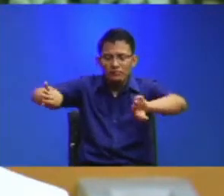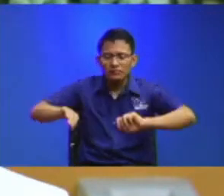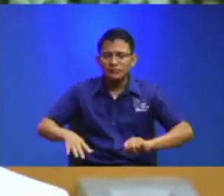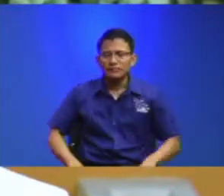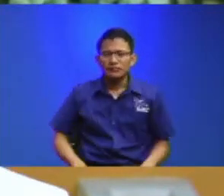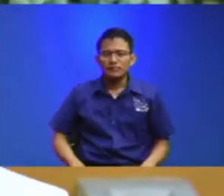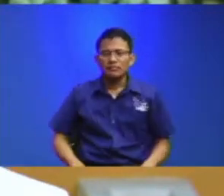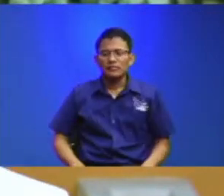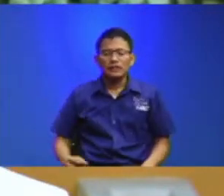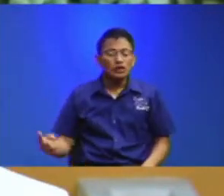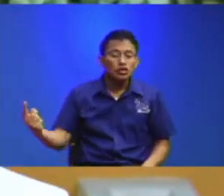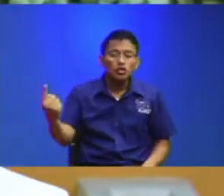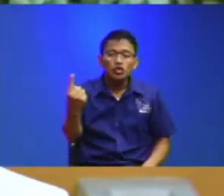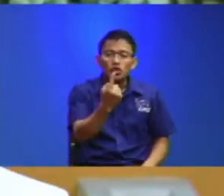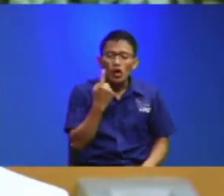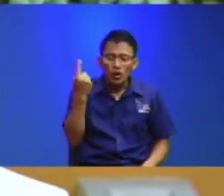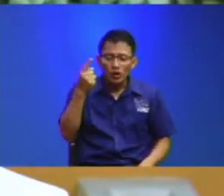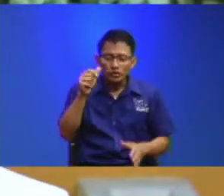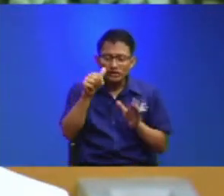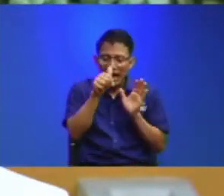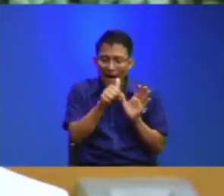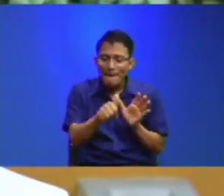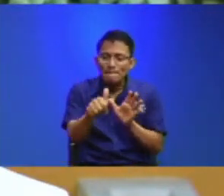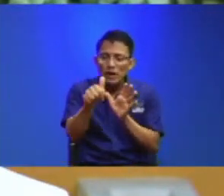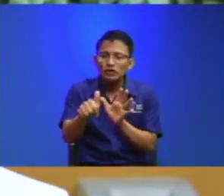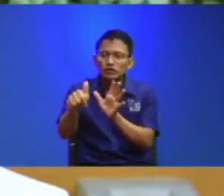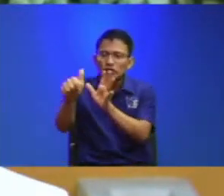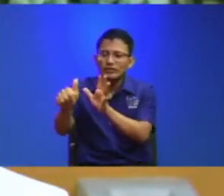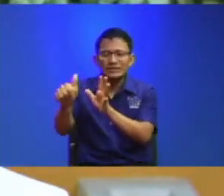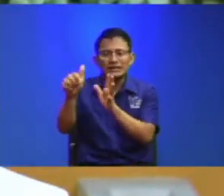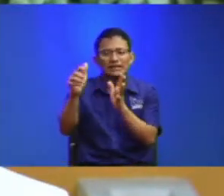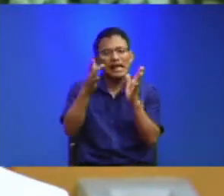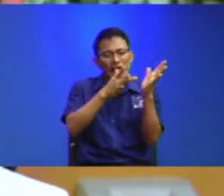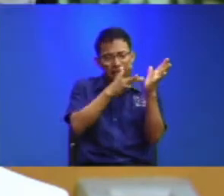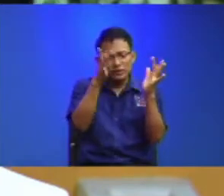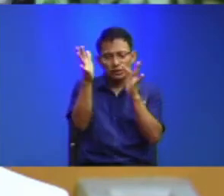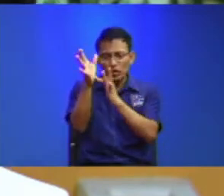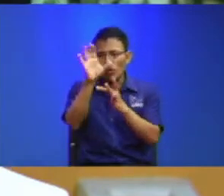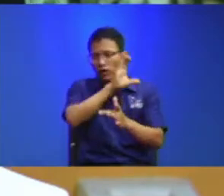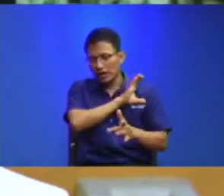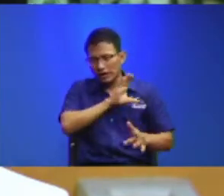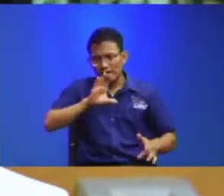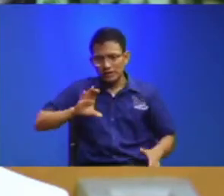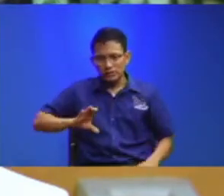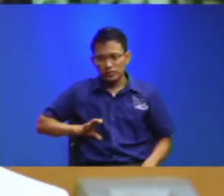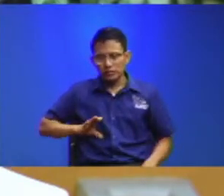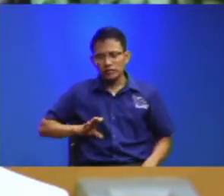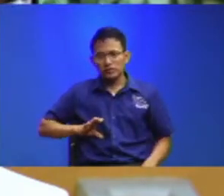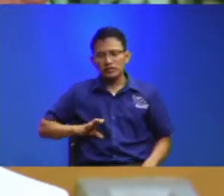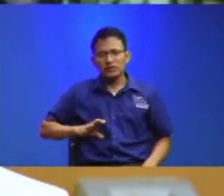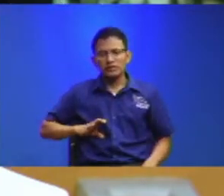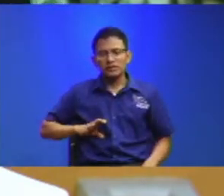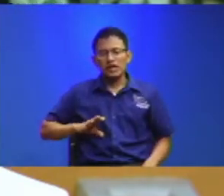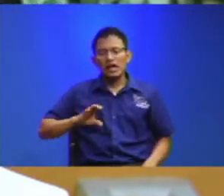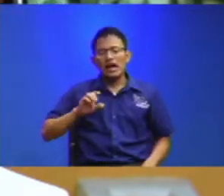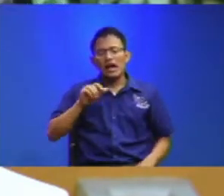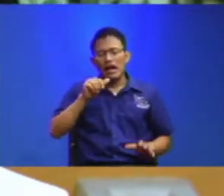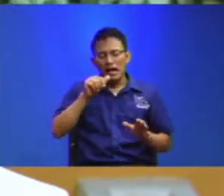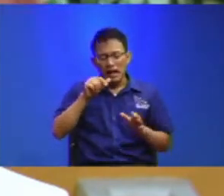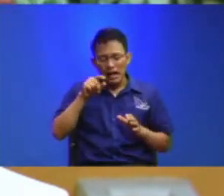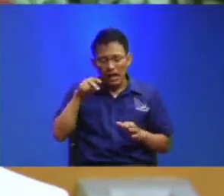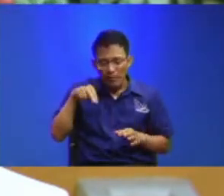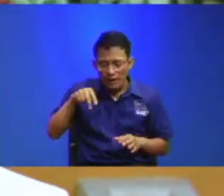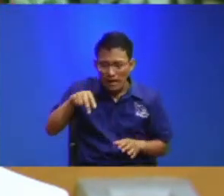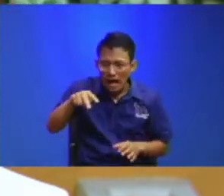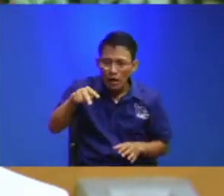Todos los apóstoles de Jesucristo, los apóstoles del Cordero, los que caminaron con